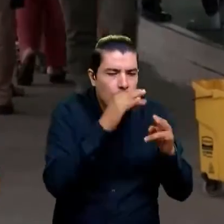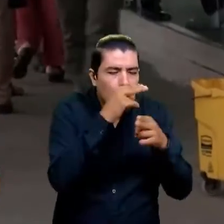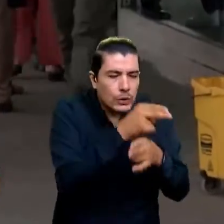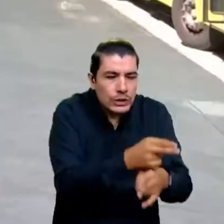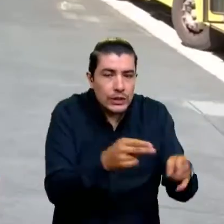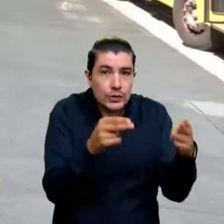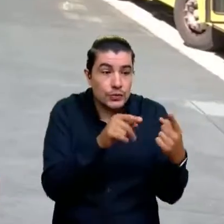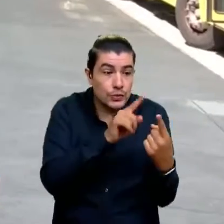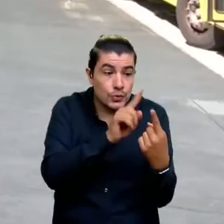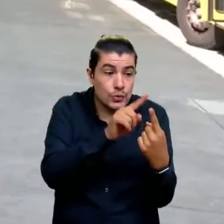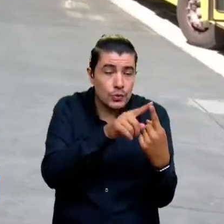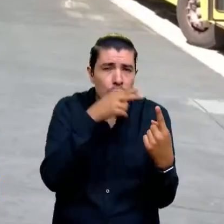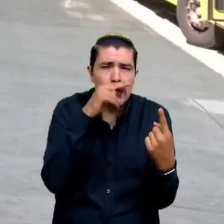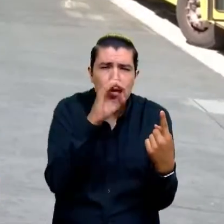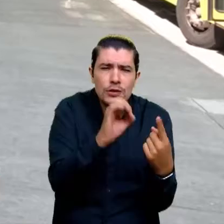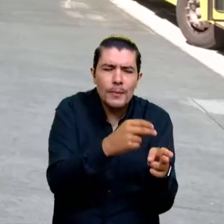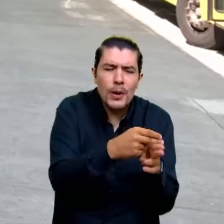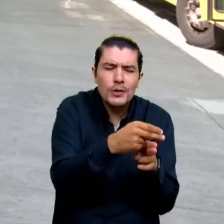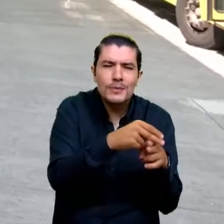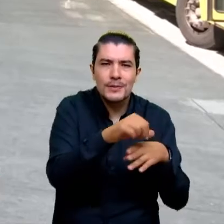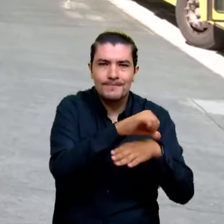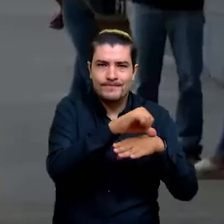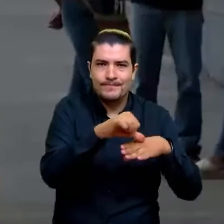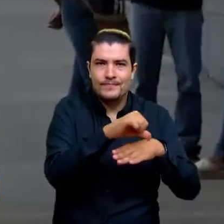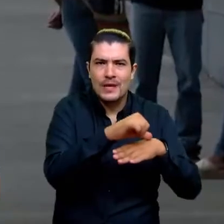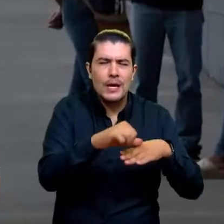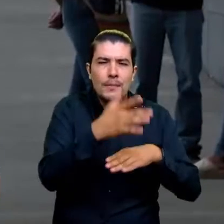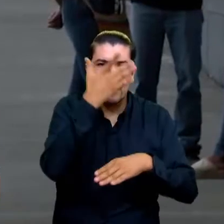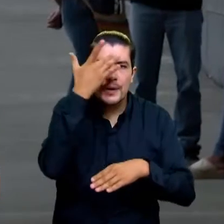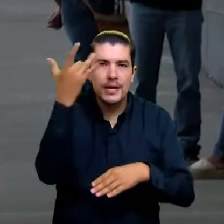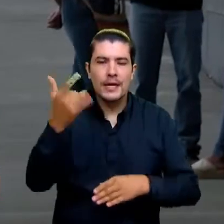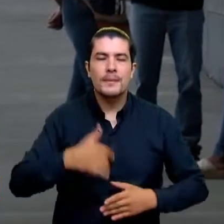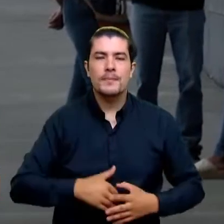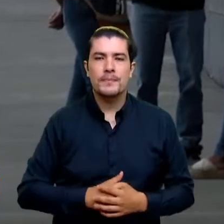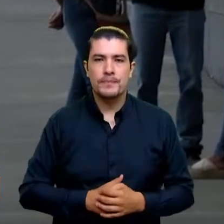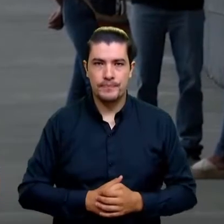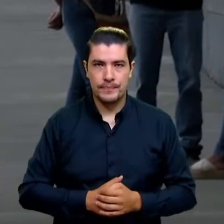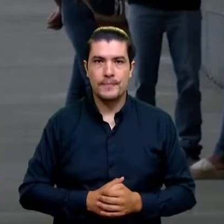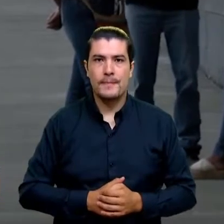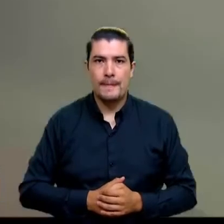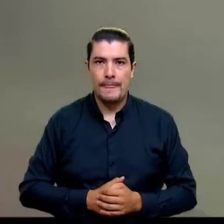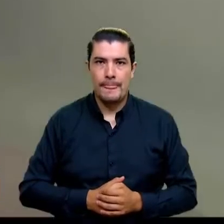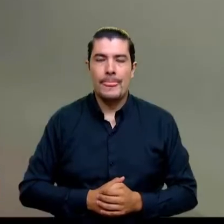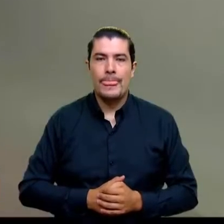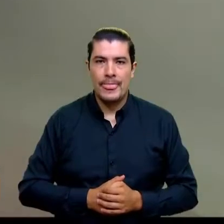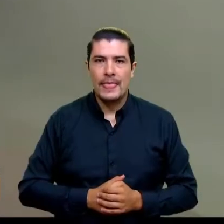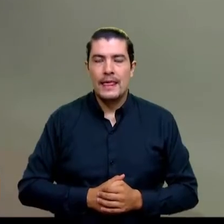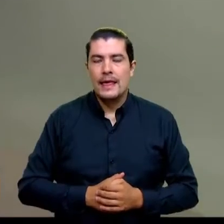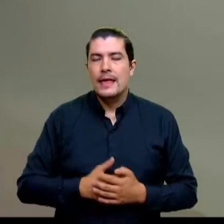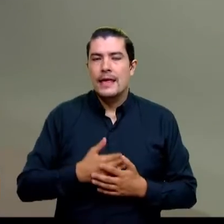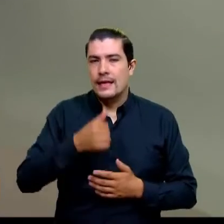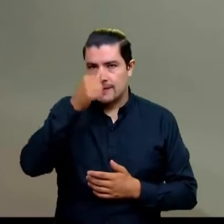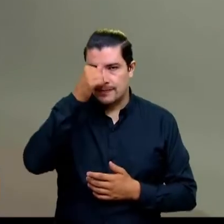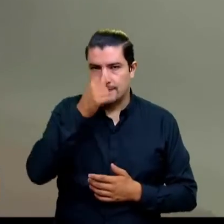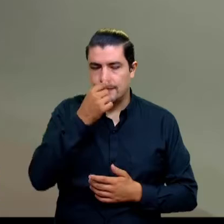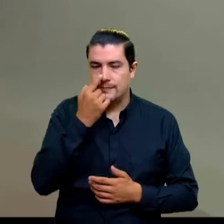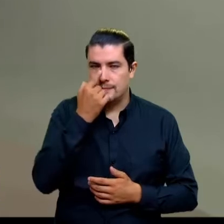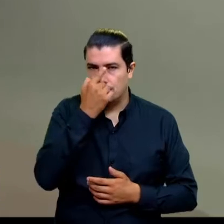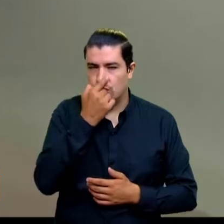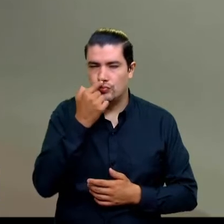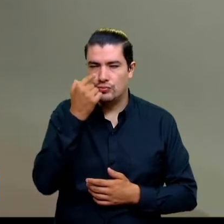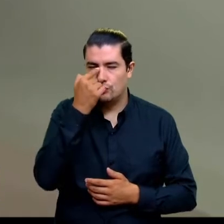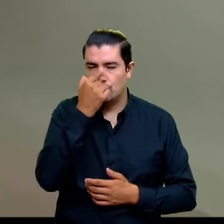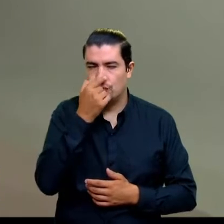va a realizar una intervención por cirugía plástica por fractura de los huesos de la nariz.